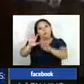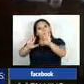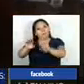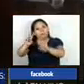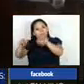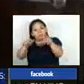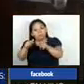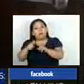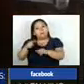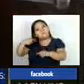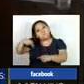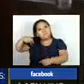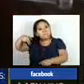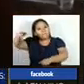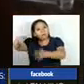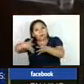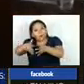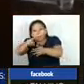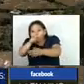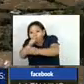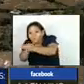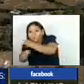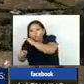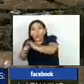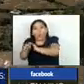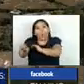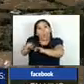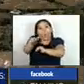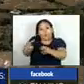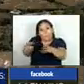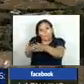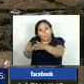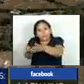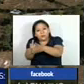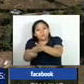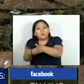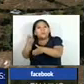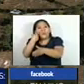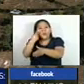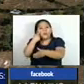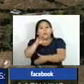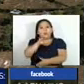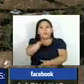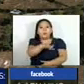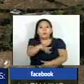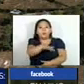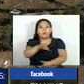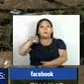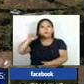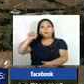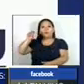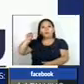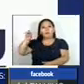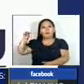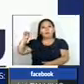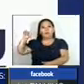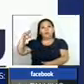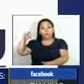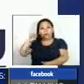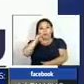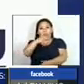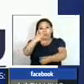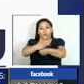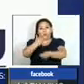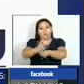el viaje hacia Estados Unidos de forma irregular junto a un grupo de personas originarias de Comitancillo San Marcos en Guatemala ahora